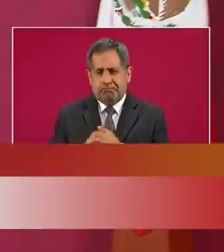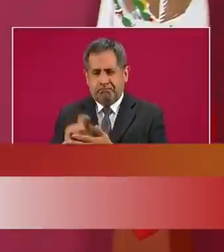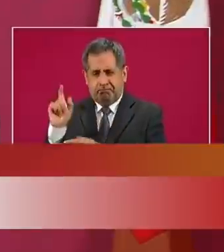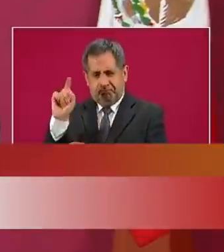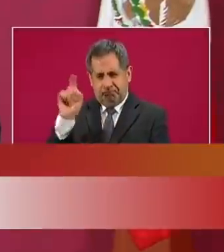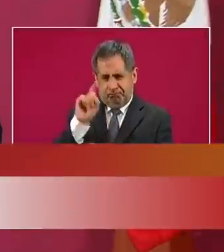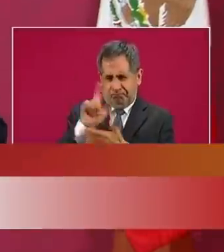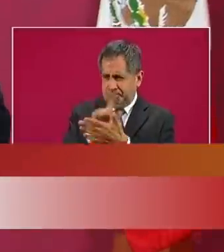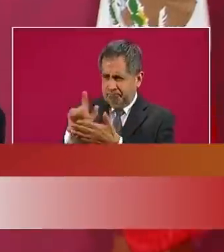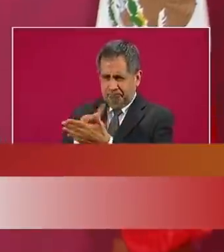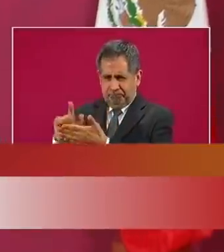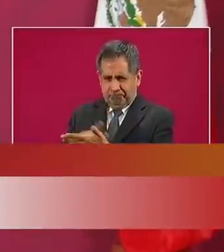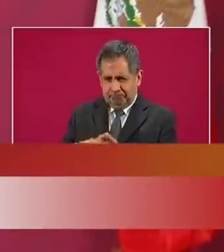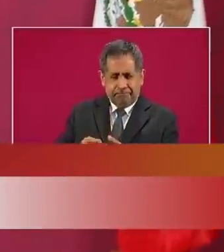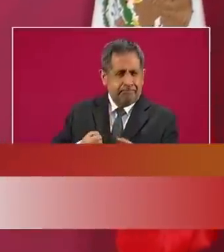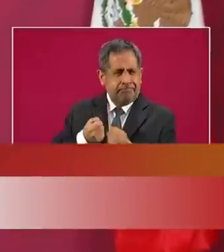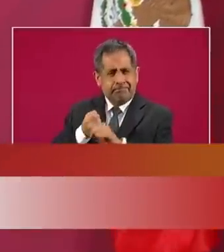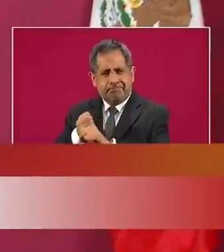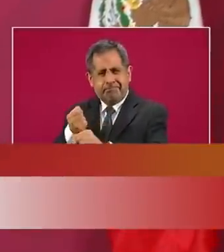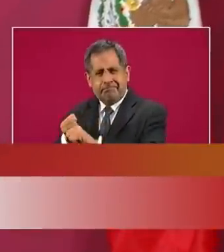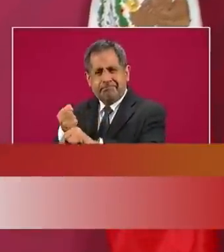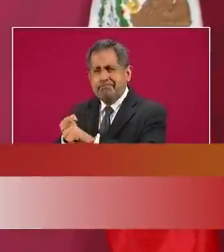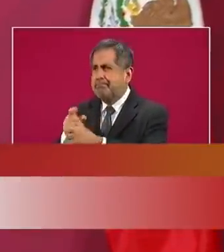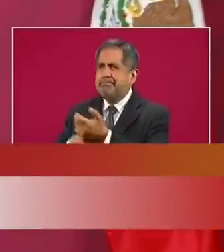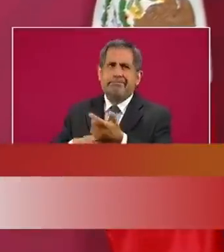desinfectar, fumigar,